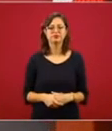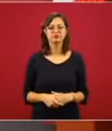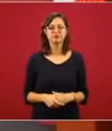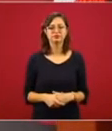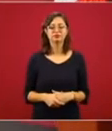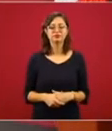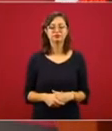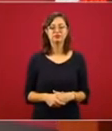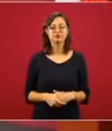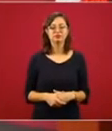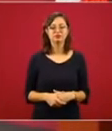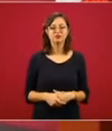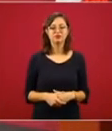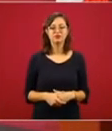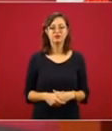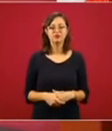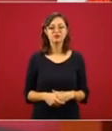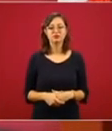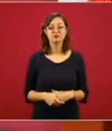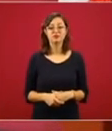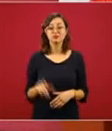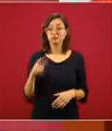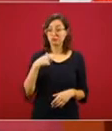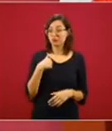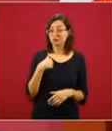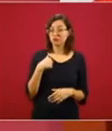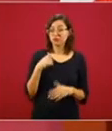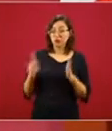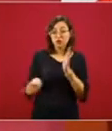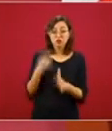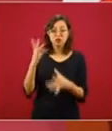No voy a insistir en eso.